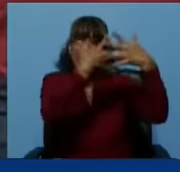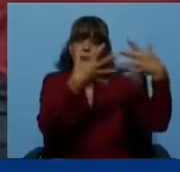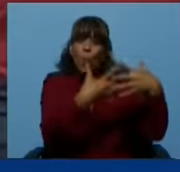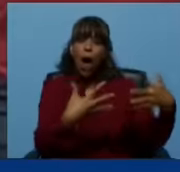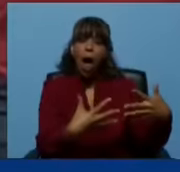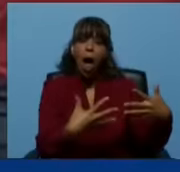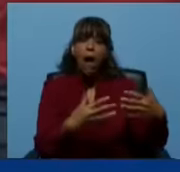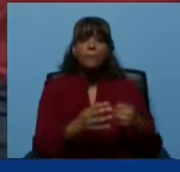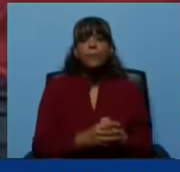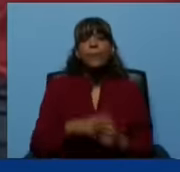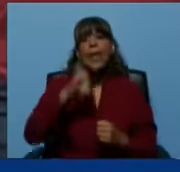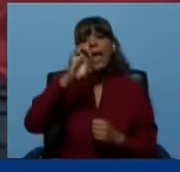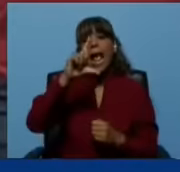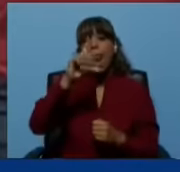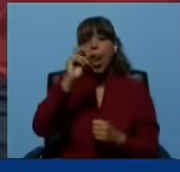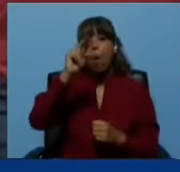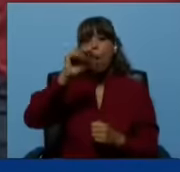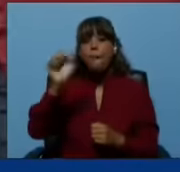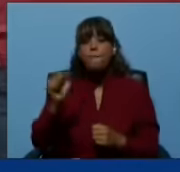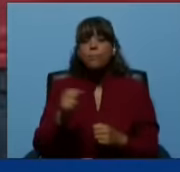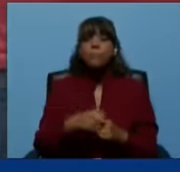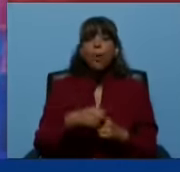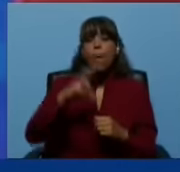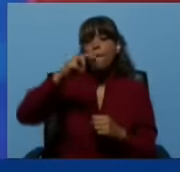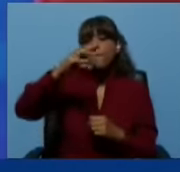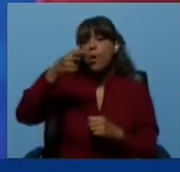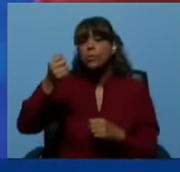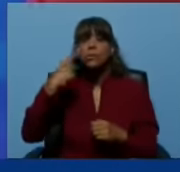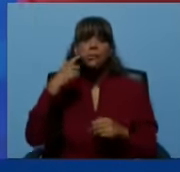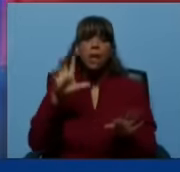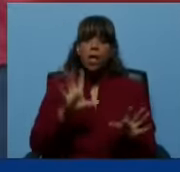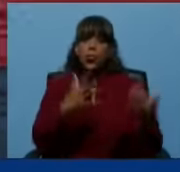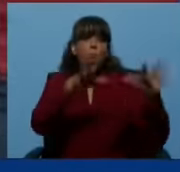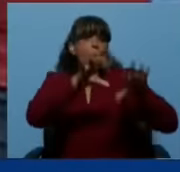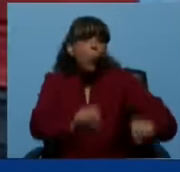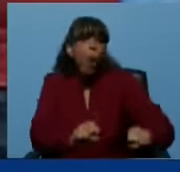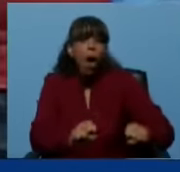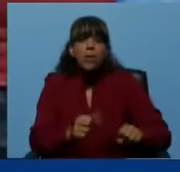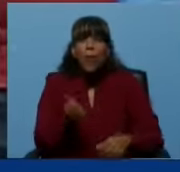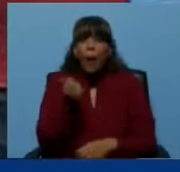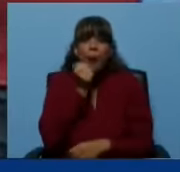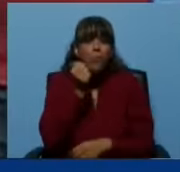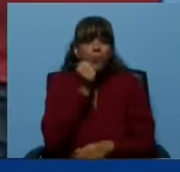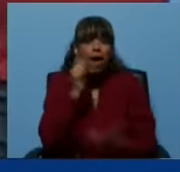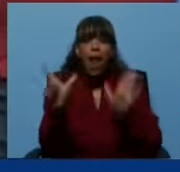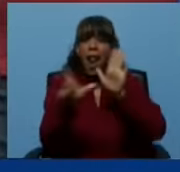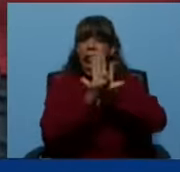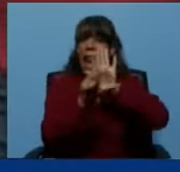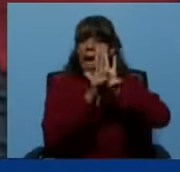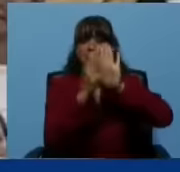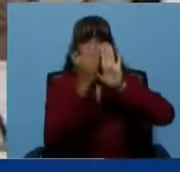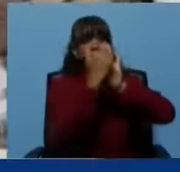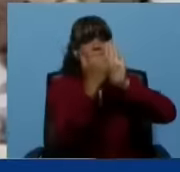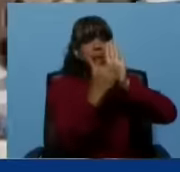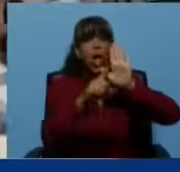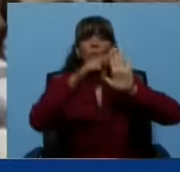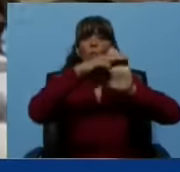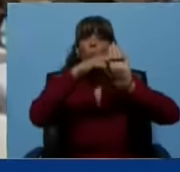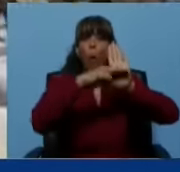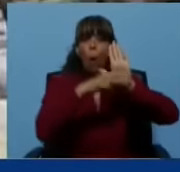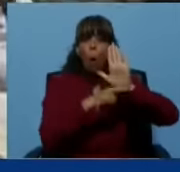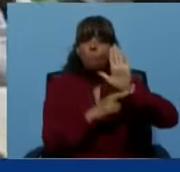Elon Musk es el dueño de X. Y ha violado todas las normas.